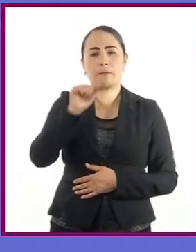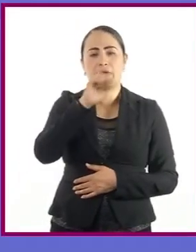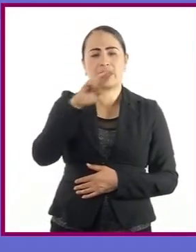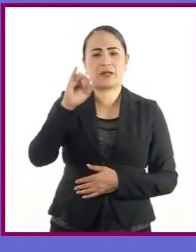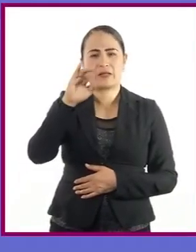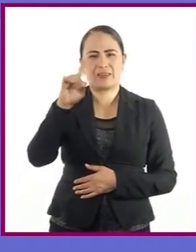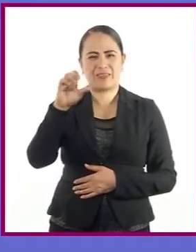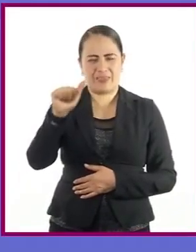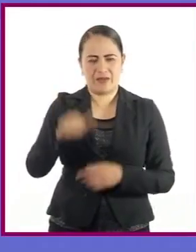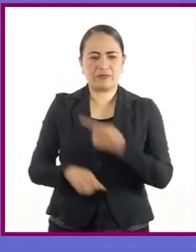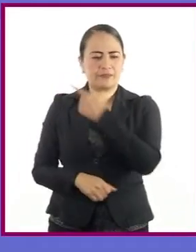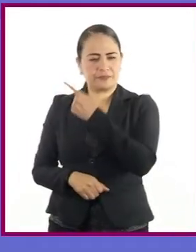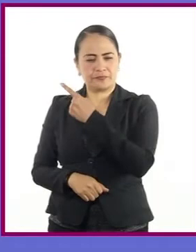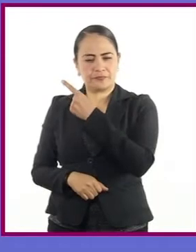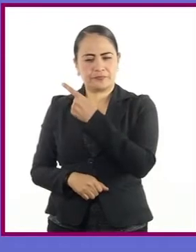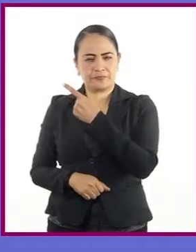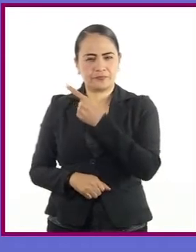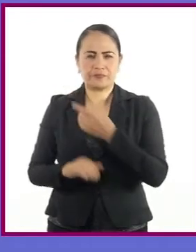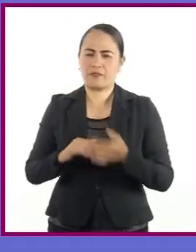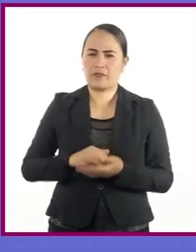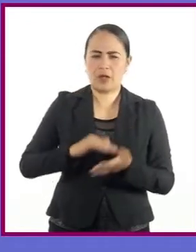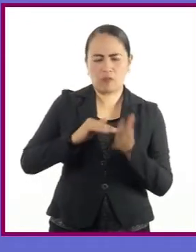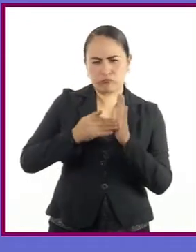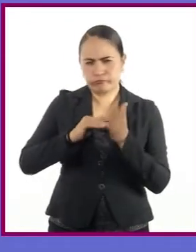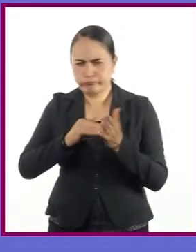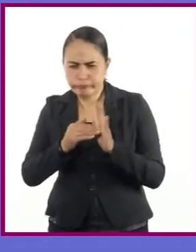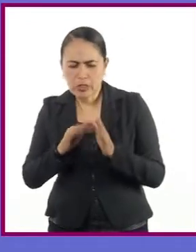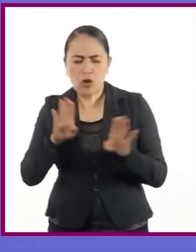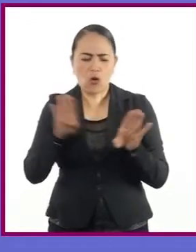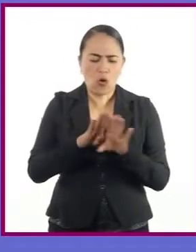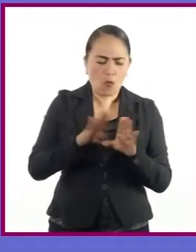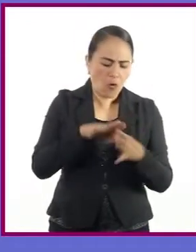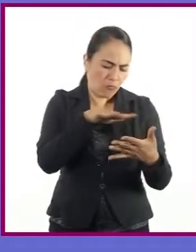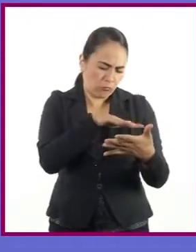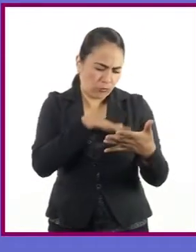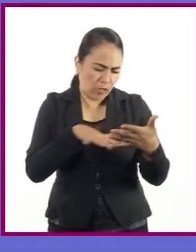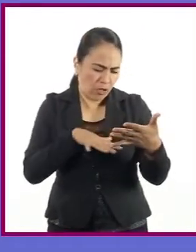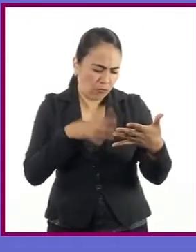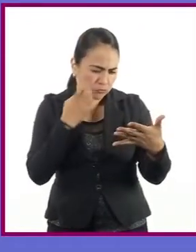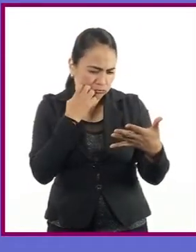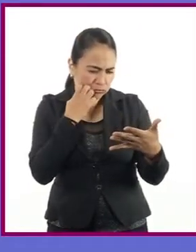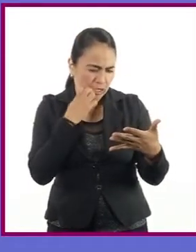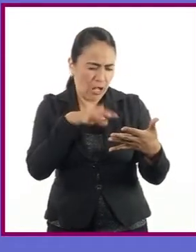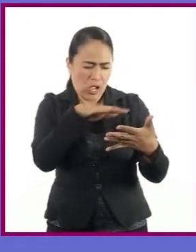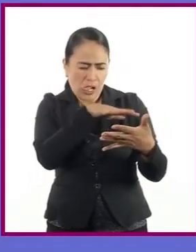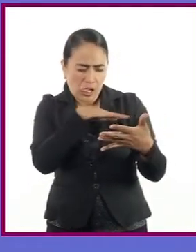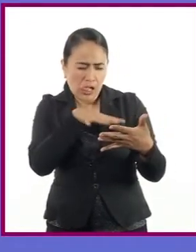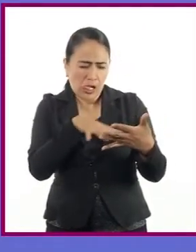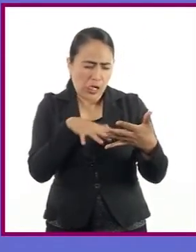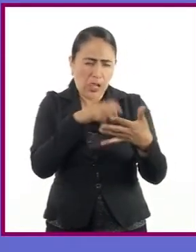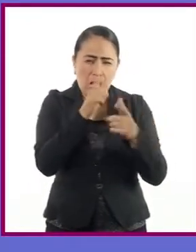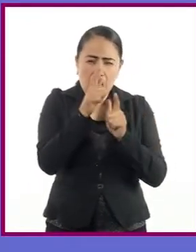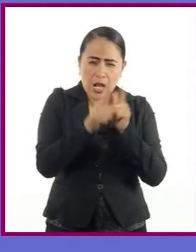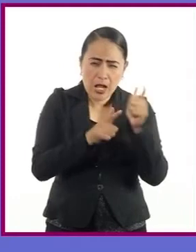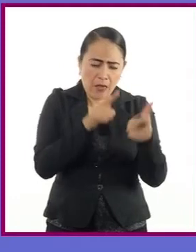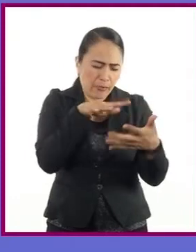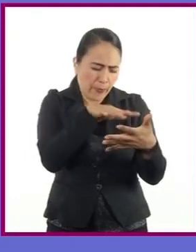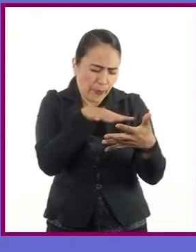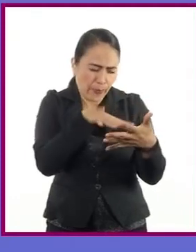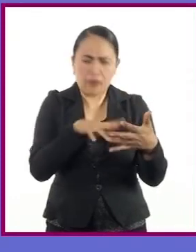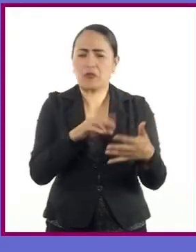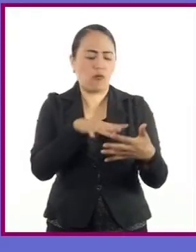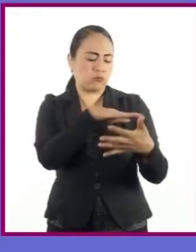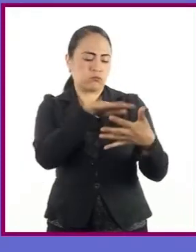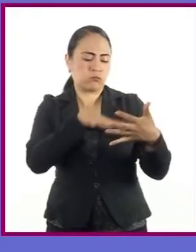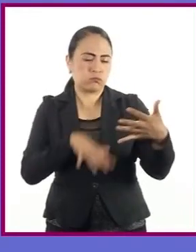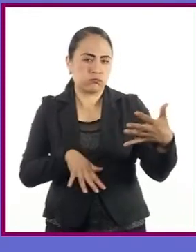es una estrategia de lectura que consiste en hacer un examen superficial del texto sin leerlo detalladamente. La lectura de